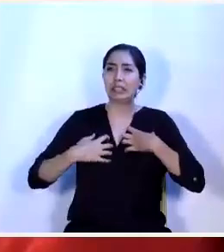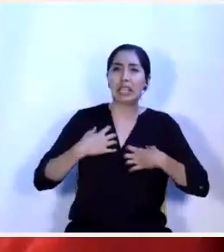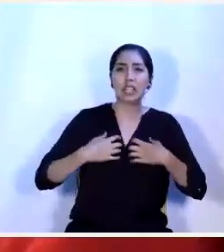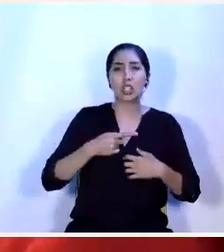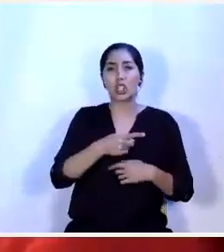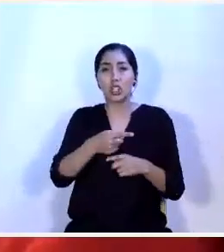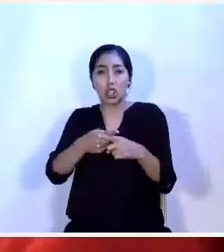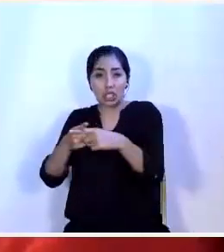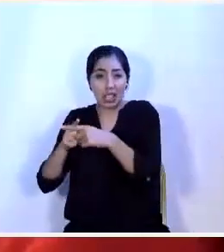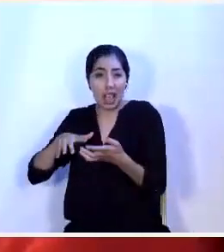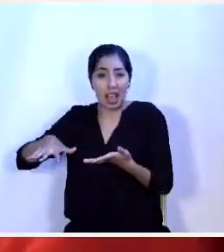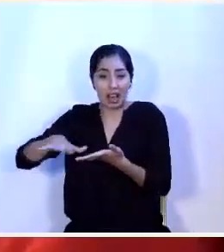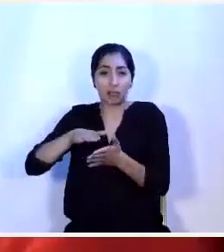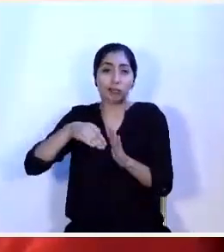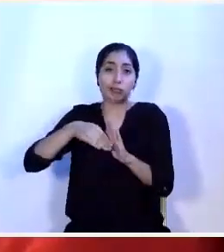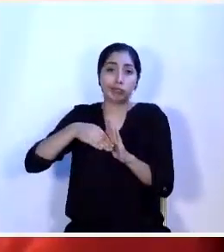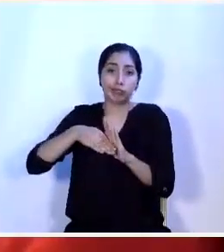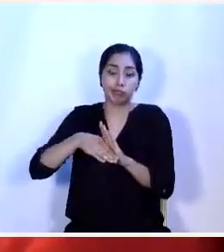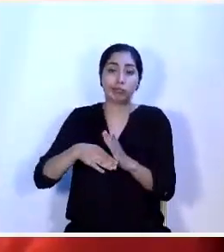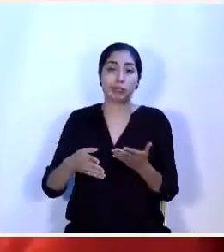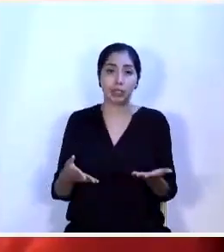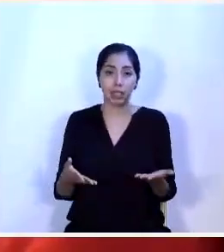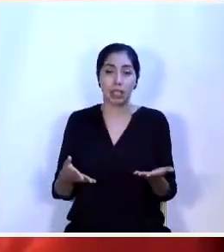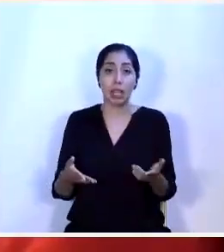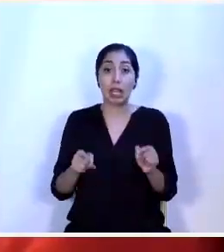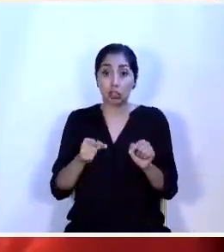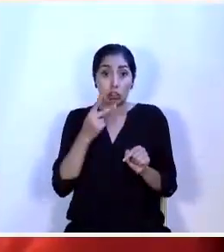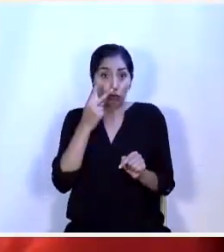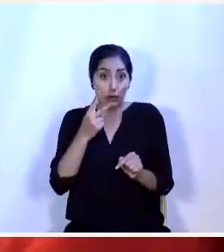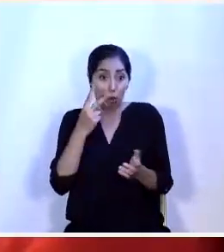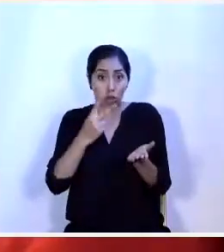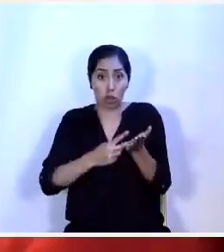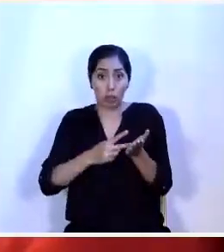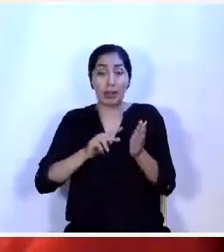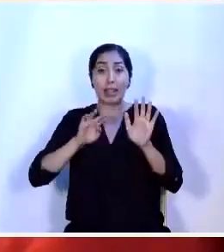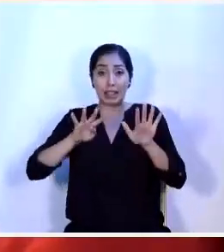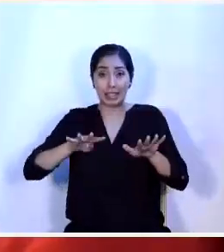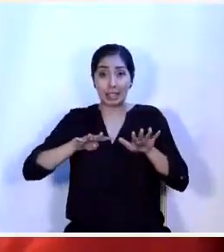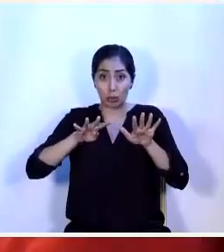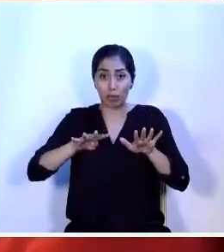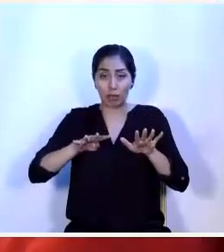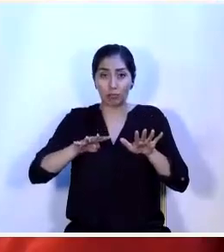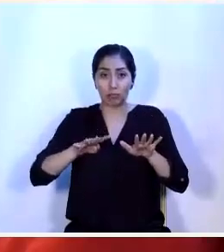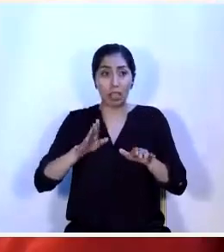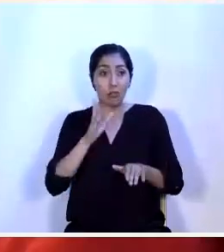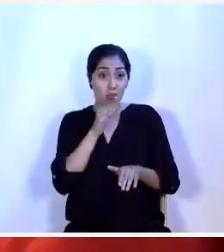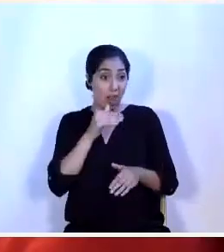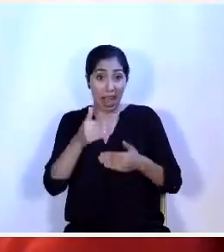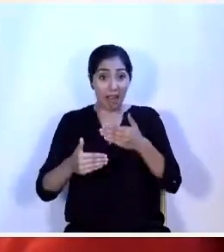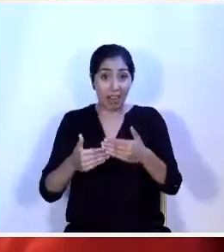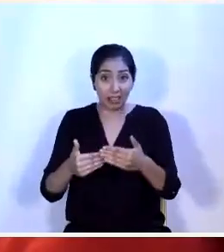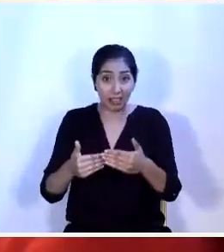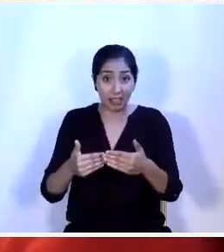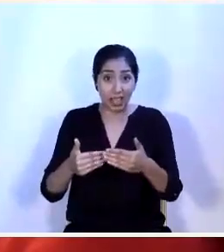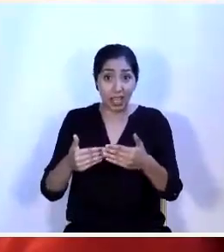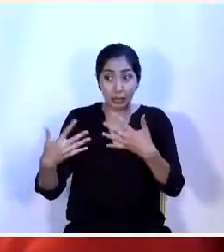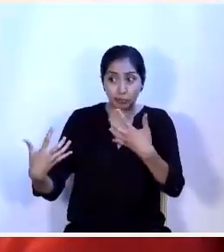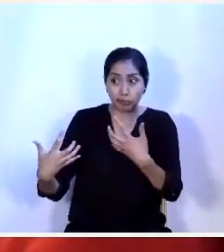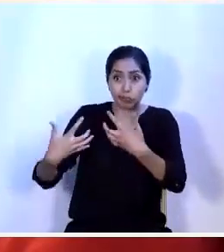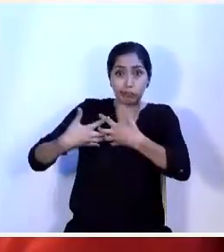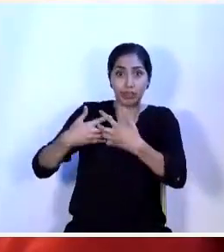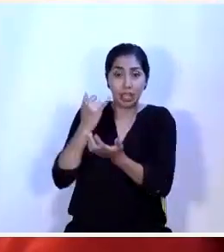ya lo vimos el 2019. Y si no avanzamos en soluciones materiales de la mano de las